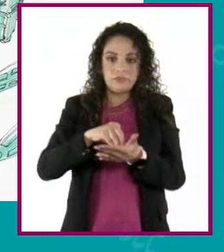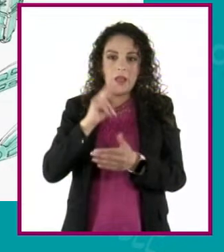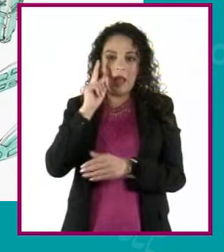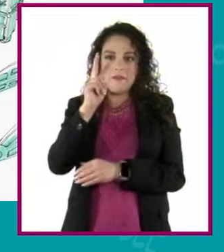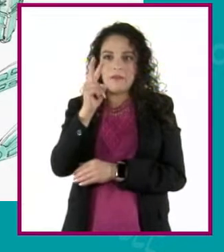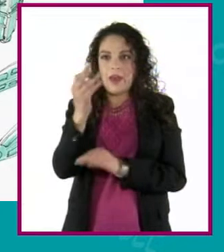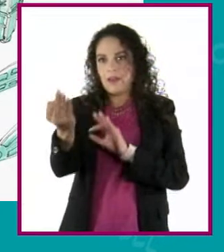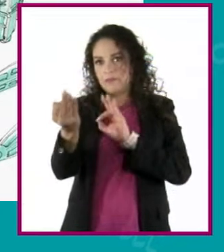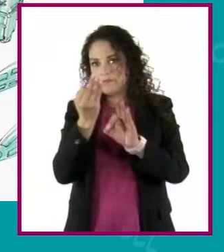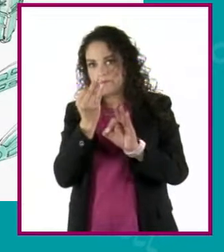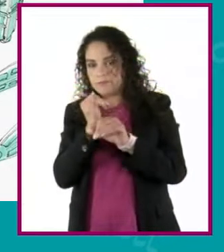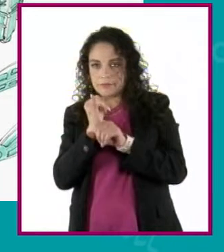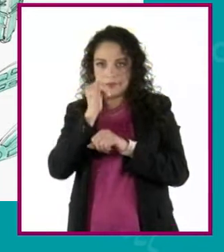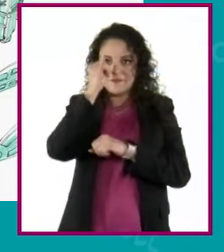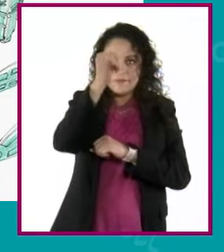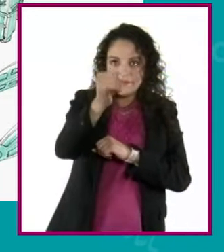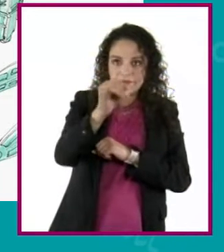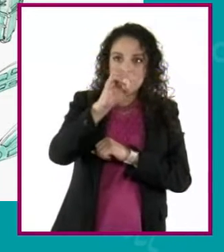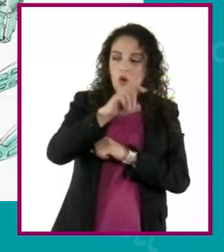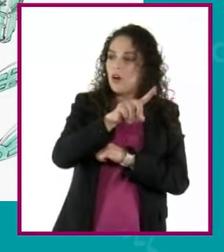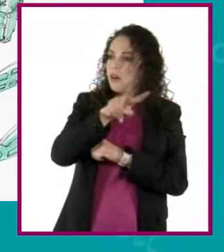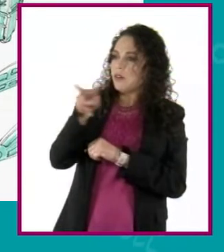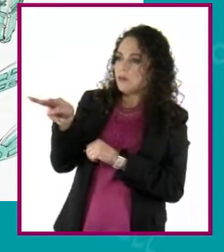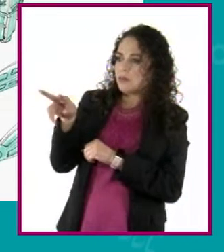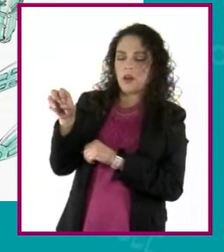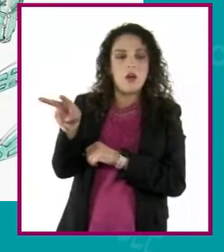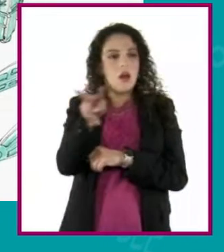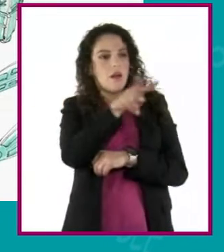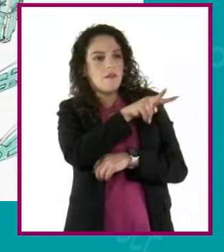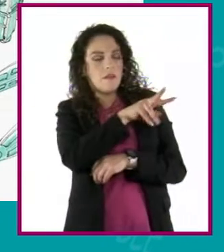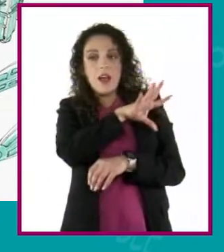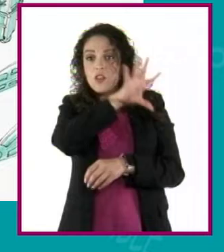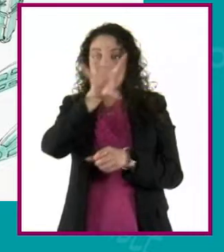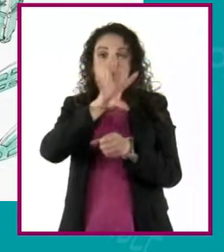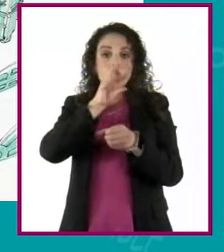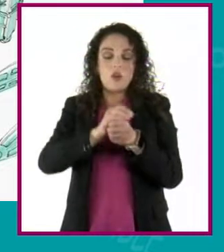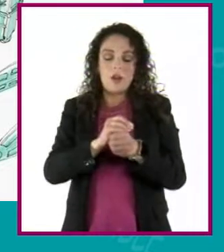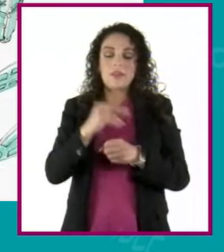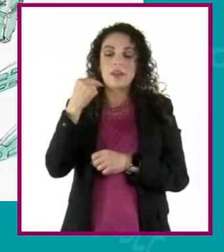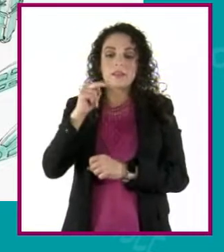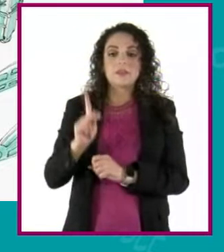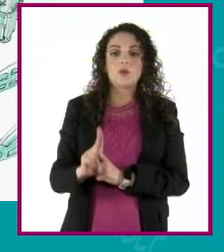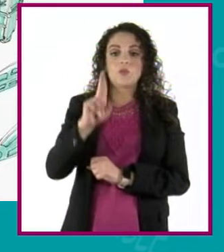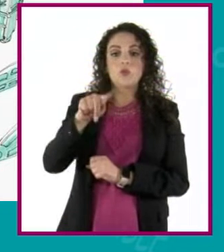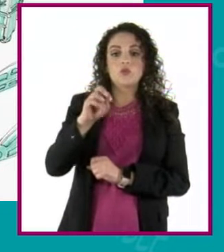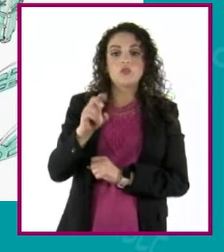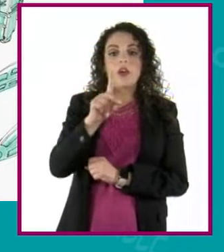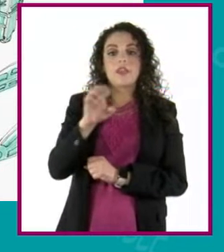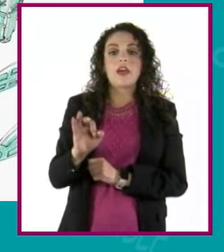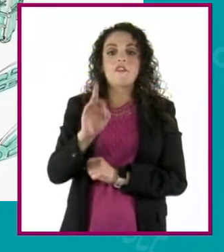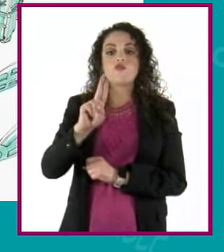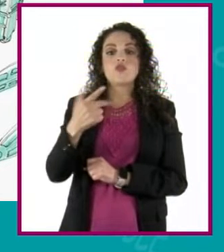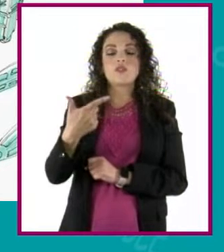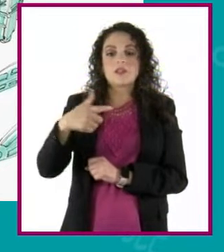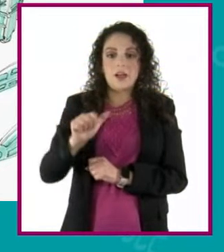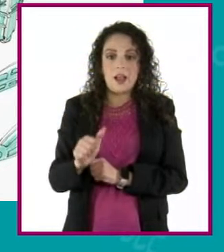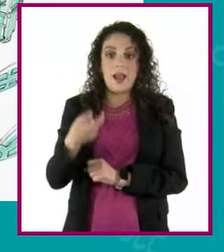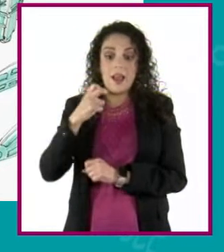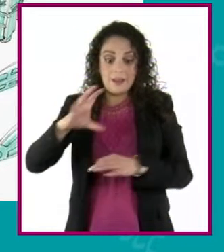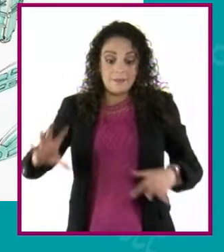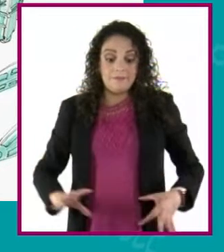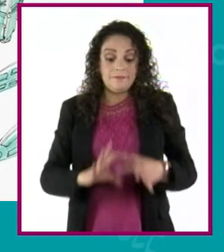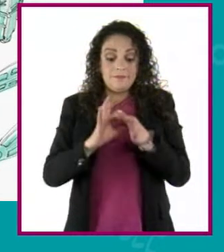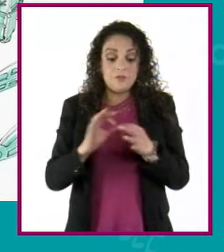la pantalla, que van hacia la izquierda, hacia la derecha. Todos son puntos de fuga que se dirigen de diferentes puntos y tienen que ver con este uso